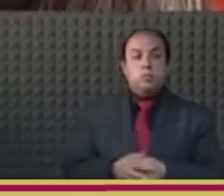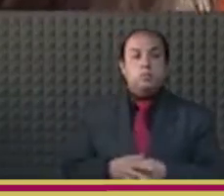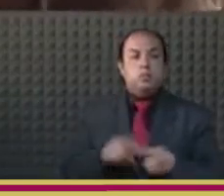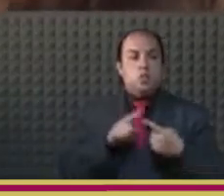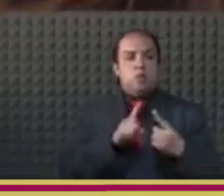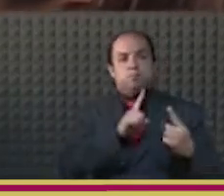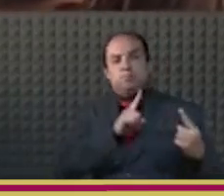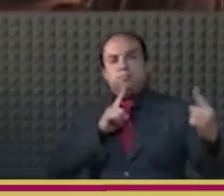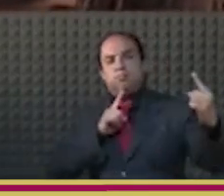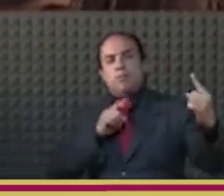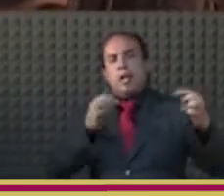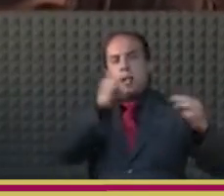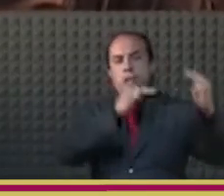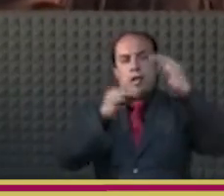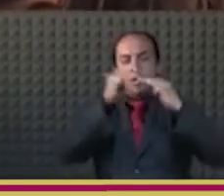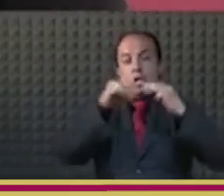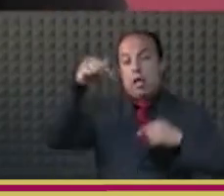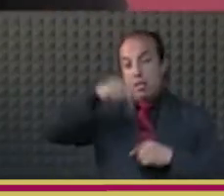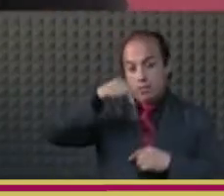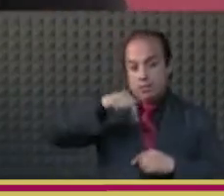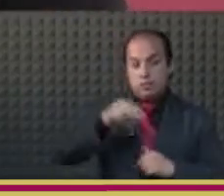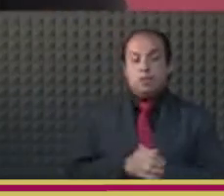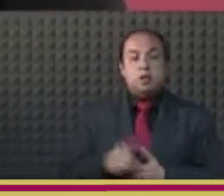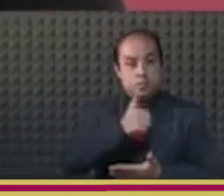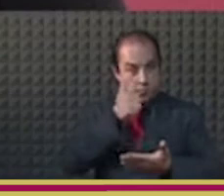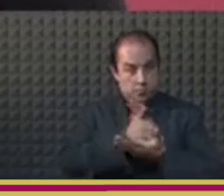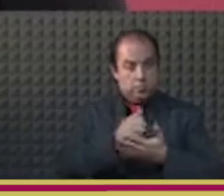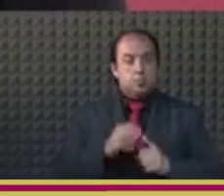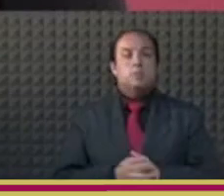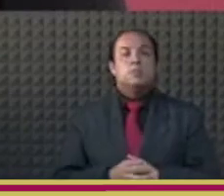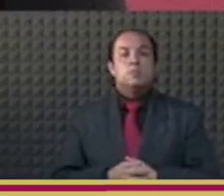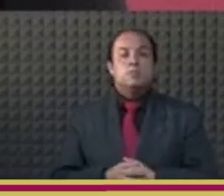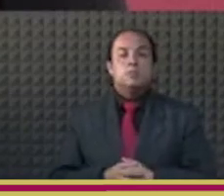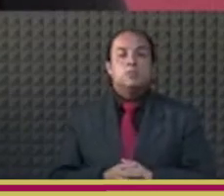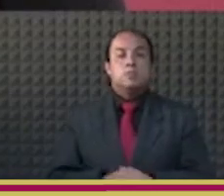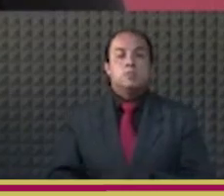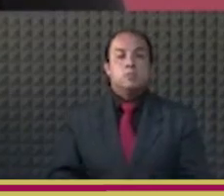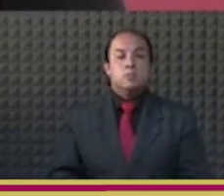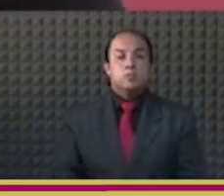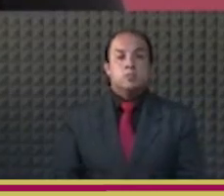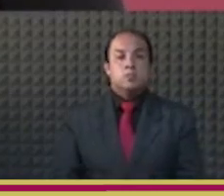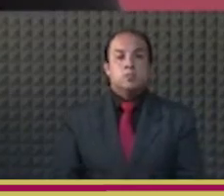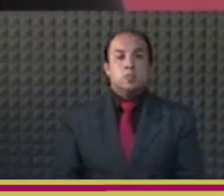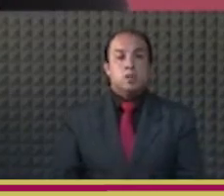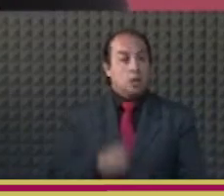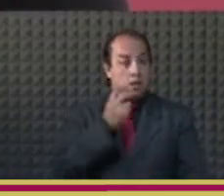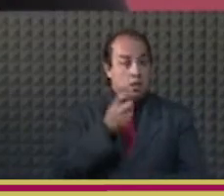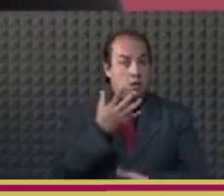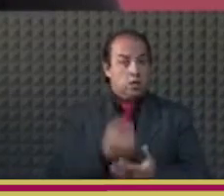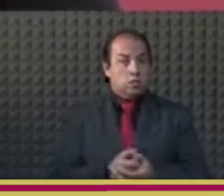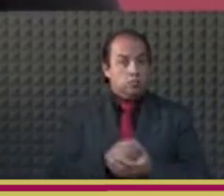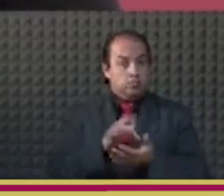más alejados en la sierra hasta aquí en las ciudades. Esto ha sido